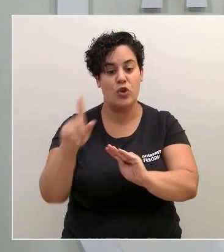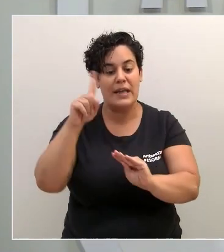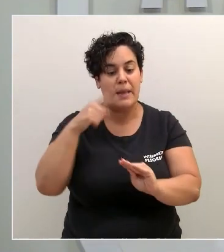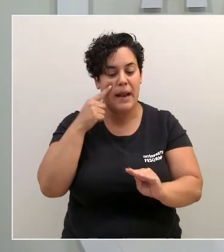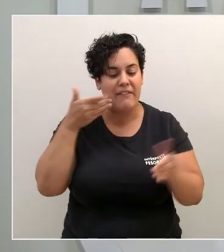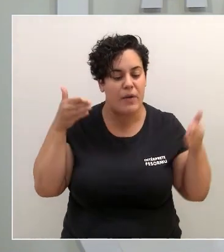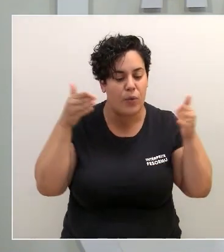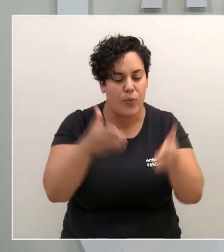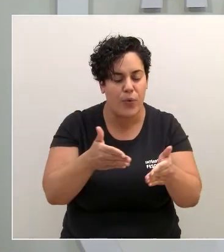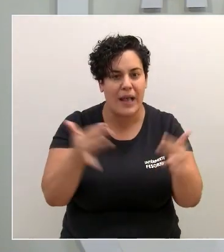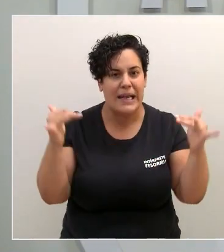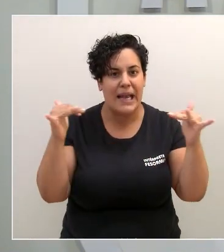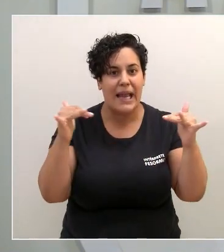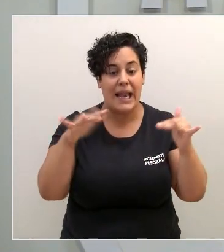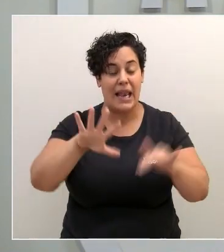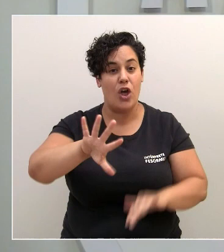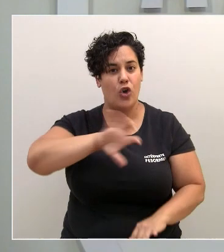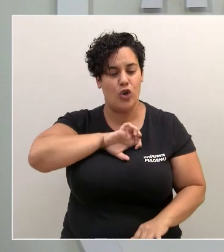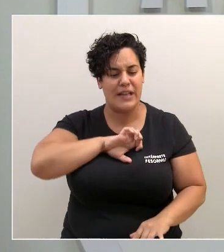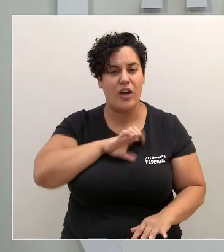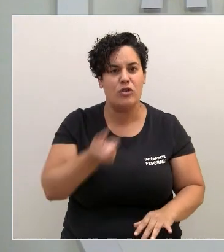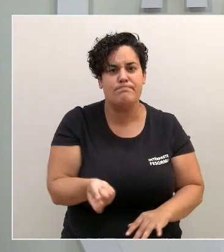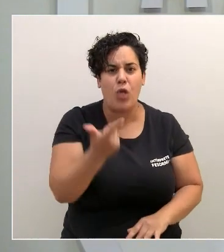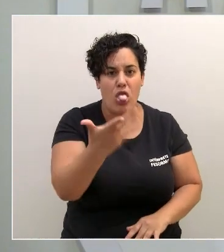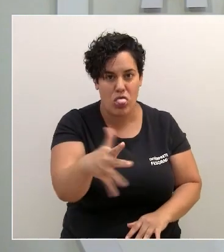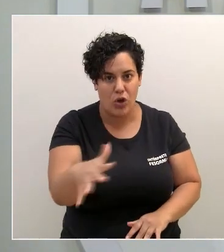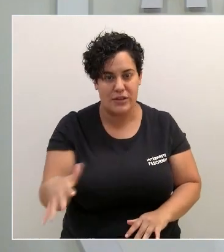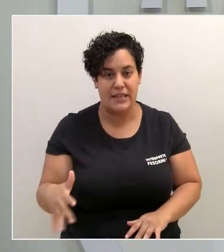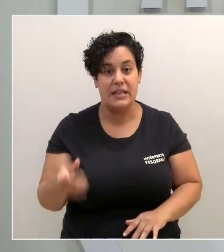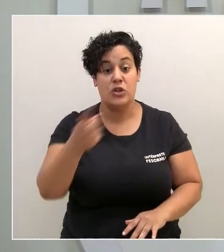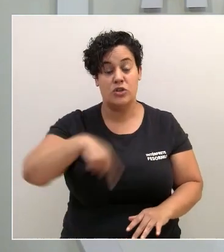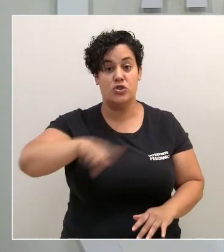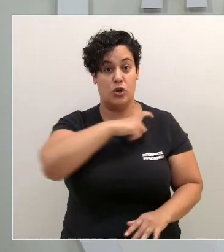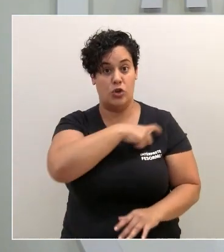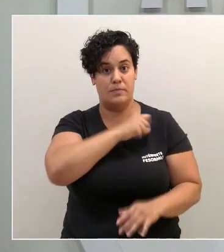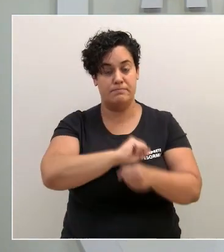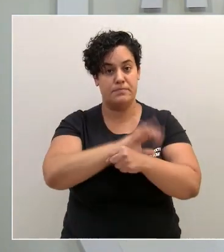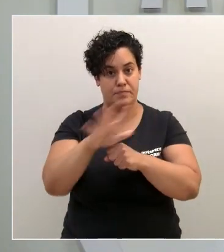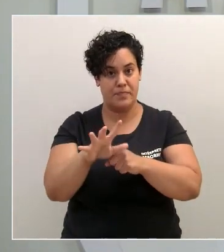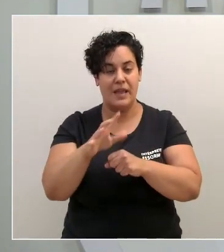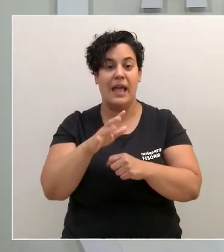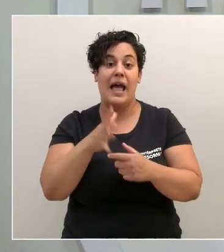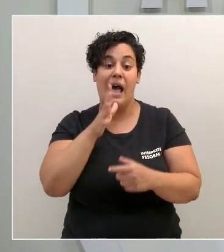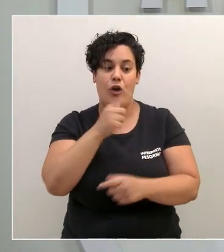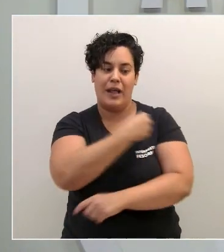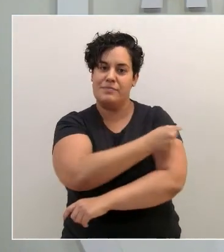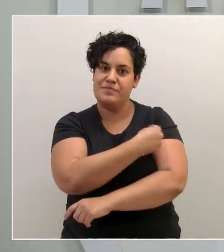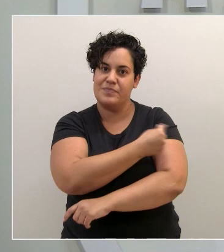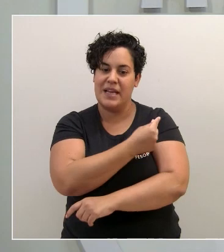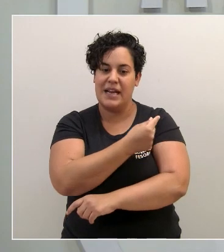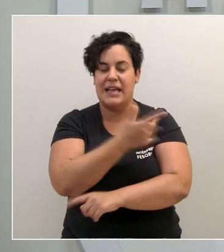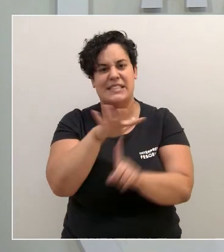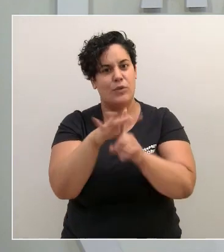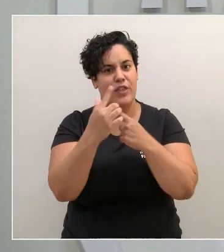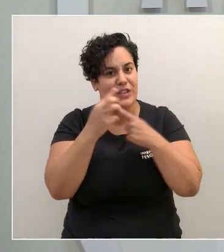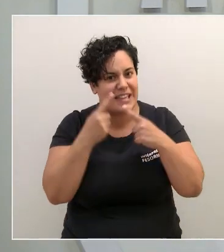contagios. Con lo cual, el Comité COVID, el Comité Técnico, ajustando a un escenario que ha cambiado totalmente con la vacunación y con